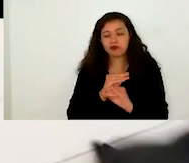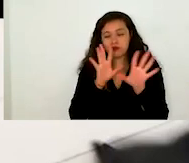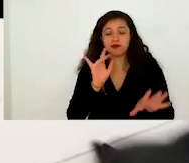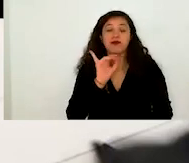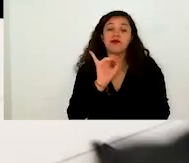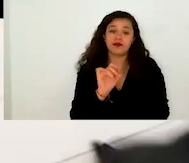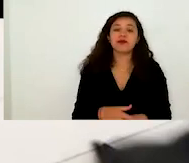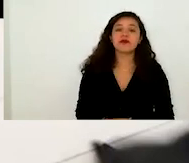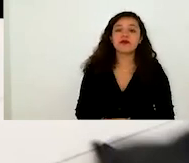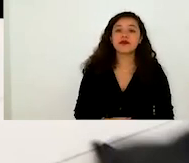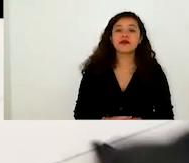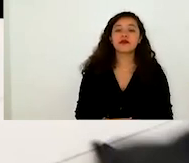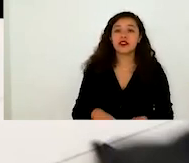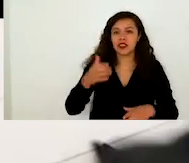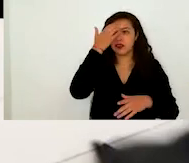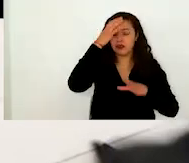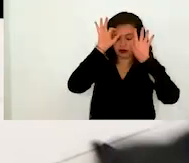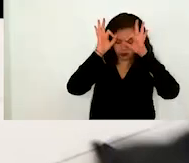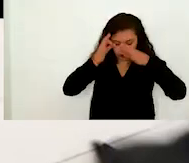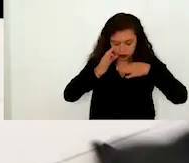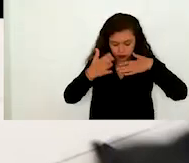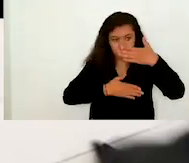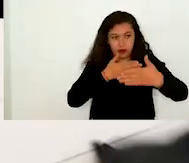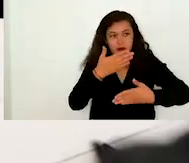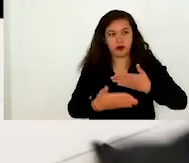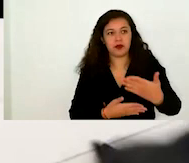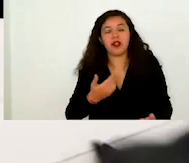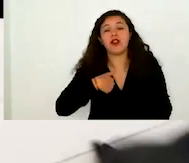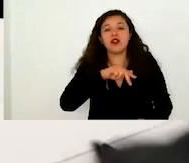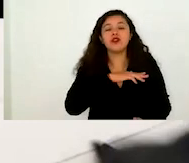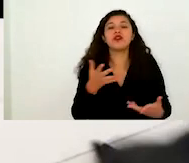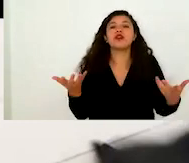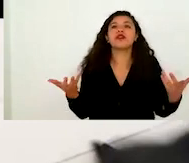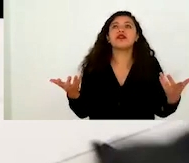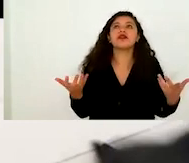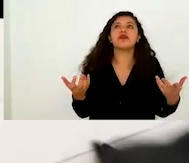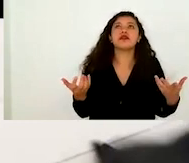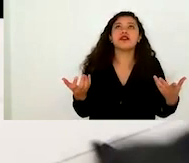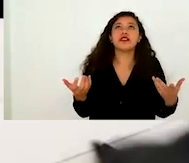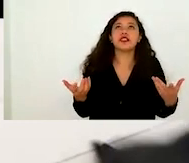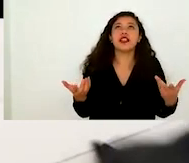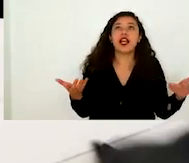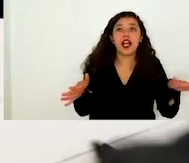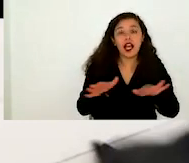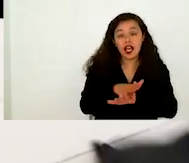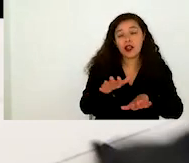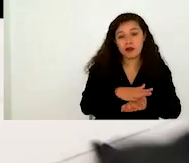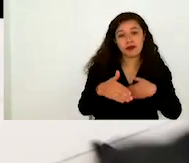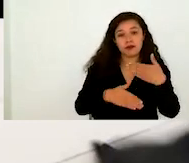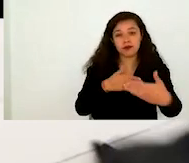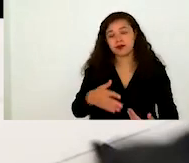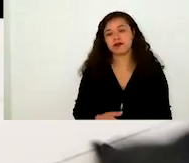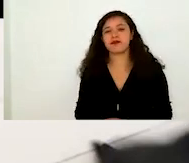si el autoconocimiento es un proceso precisamente de nosotros vamos cambiando pero bueno